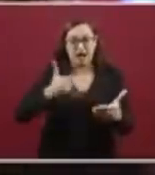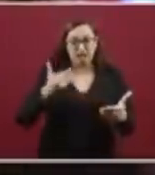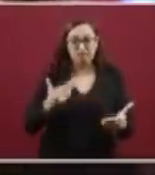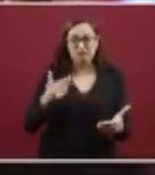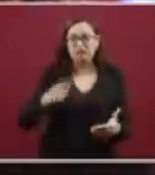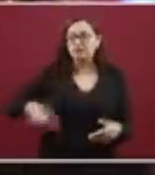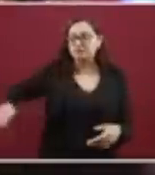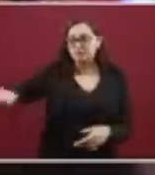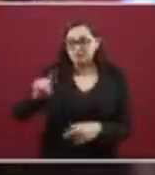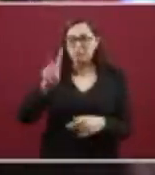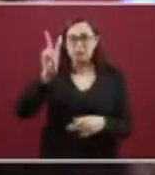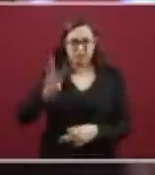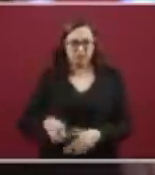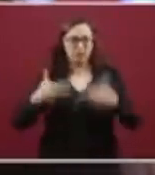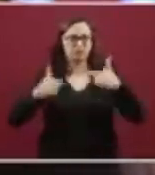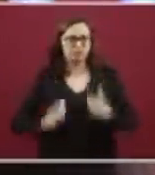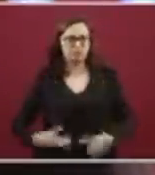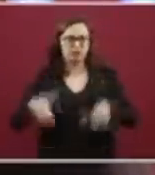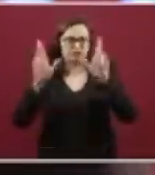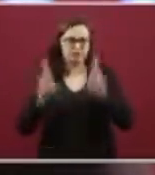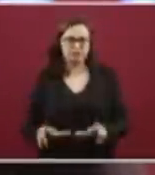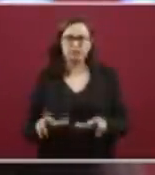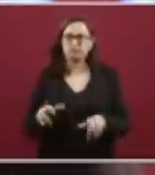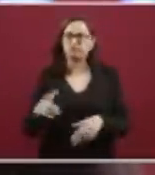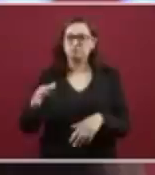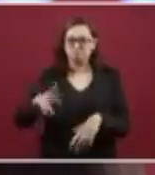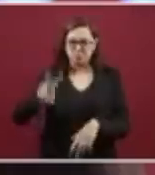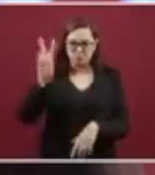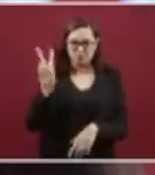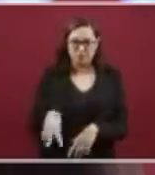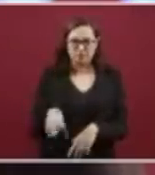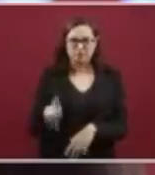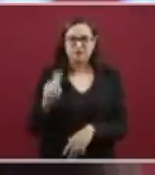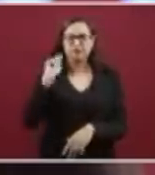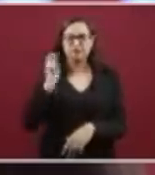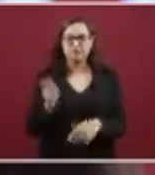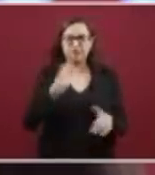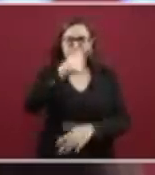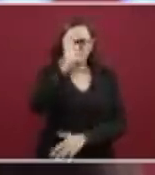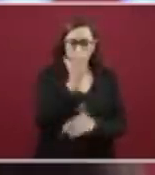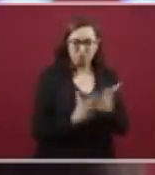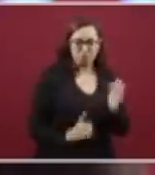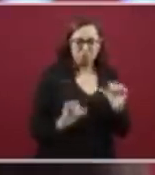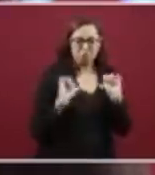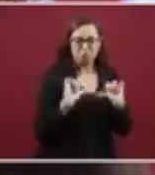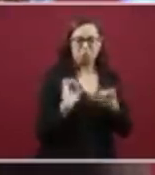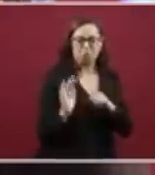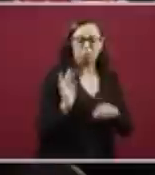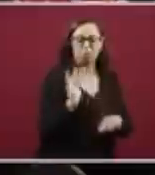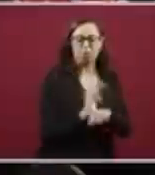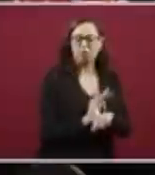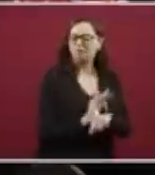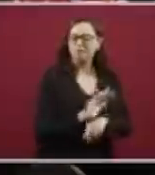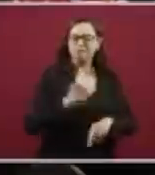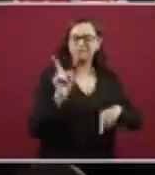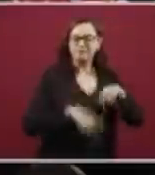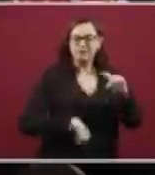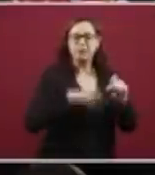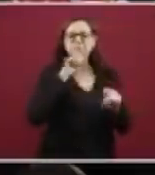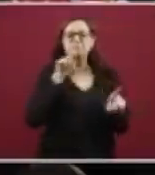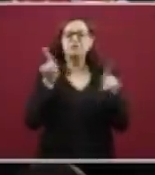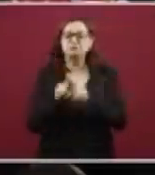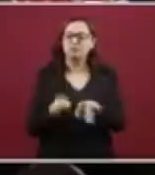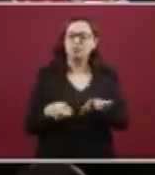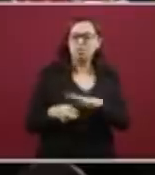representación. Eso nos va a ayudar no solo a acabar con los contratos de protección, sino también a acabar con la vía de extorsión y